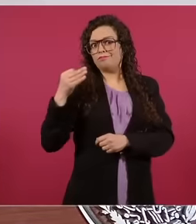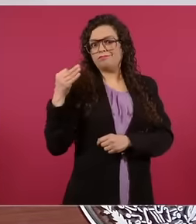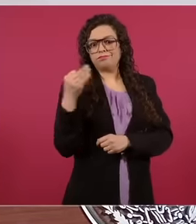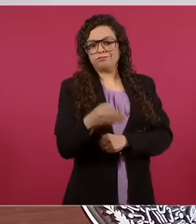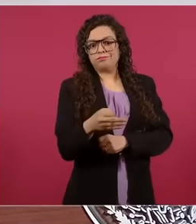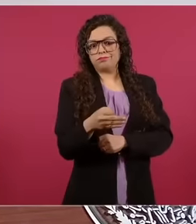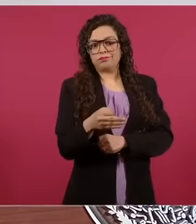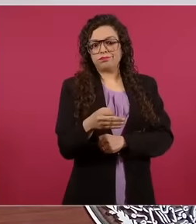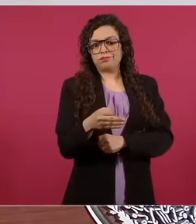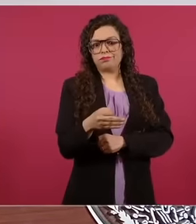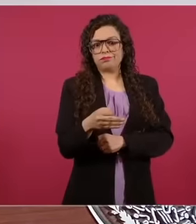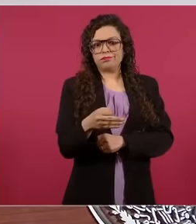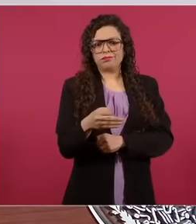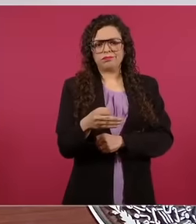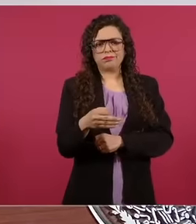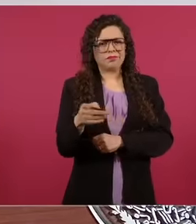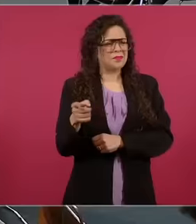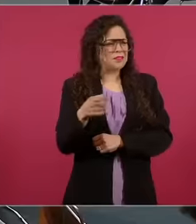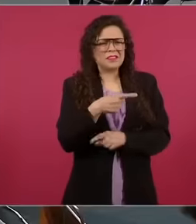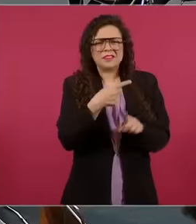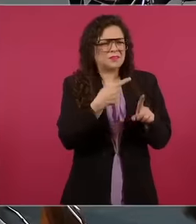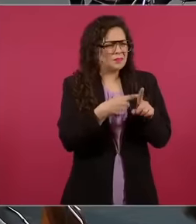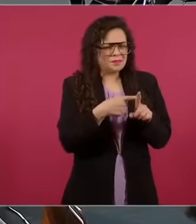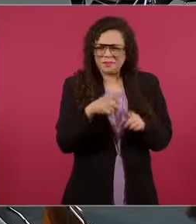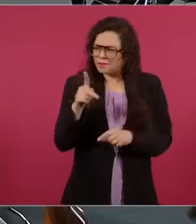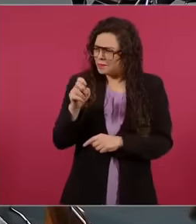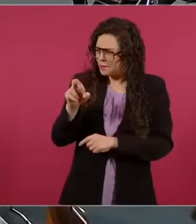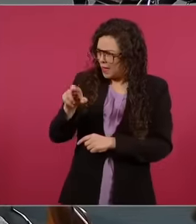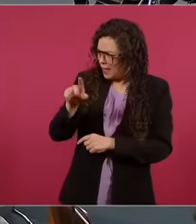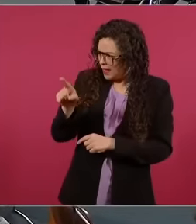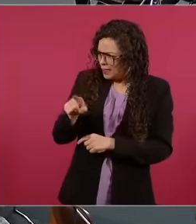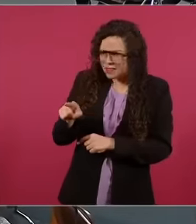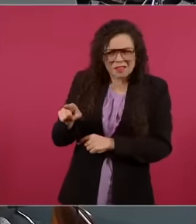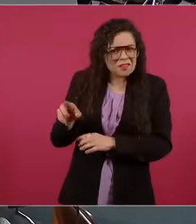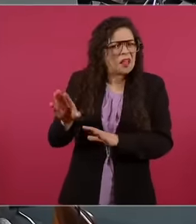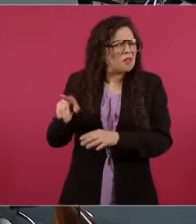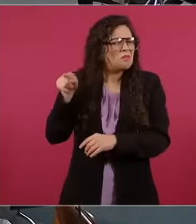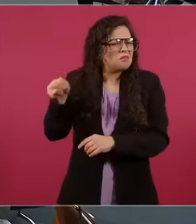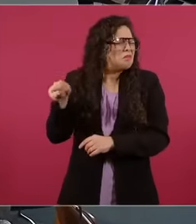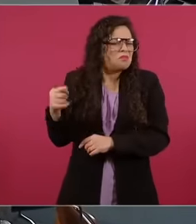Pérez de Allá, uno de ellos dijo, no